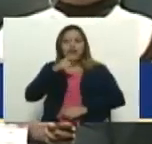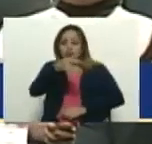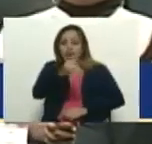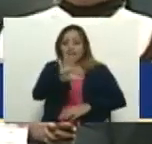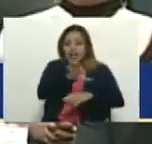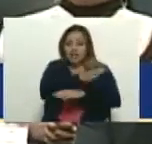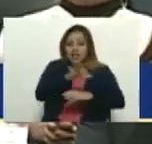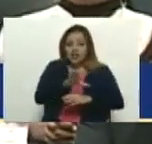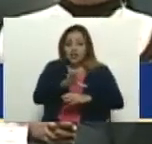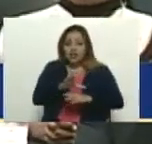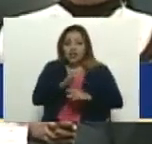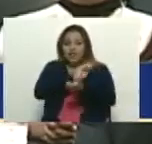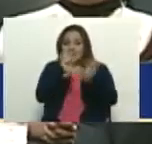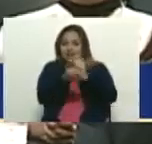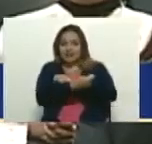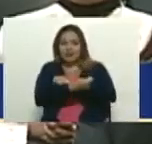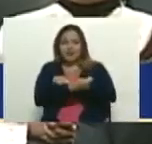cantando la versión reformista.